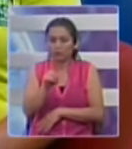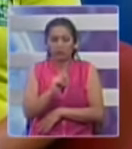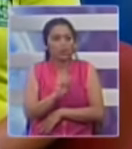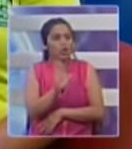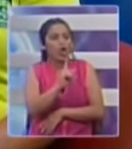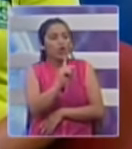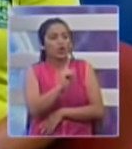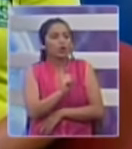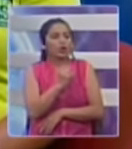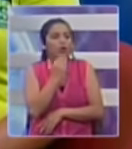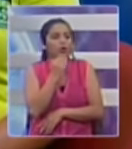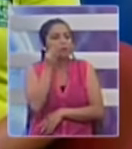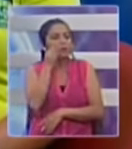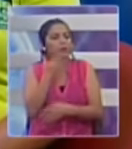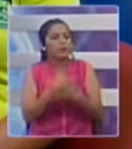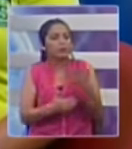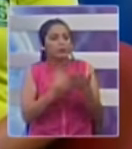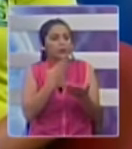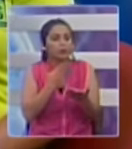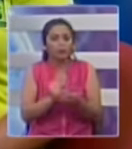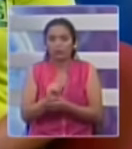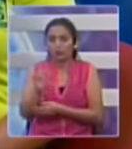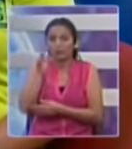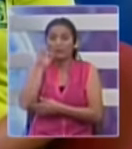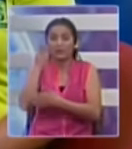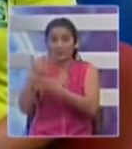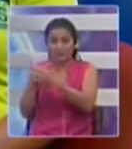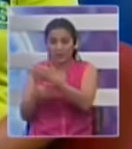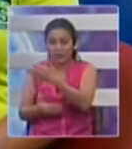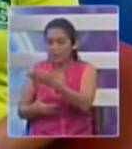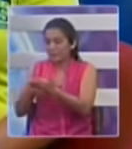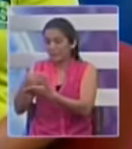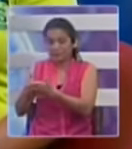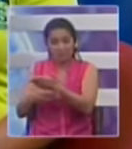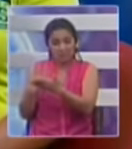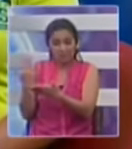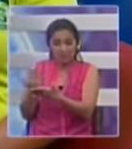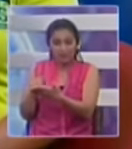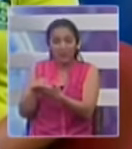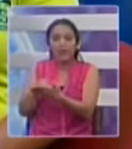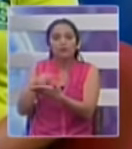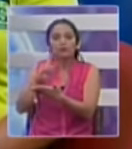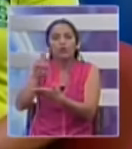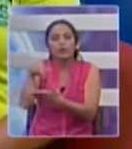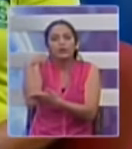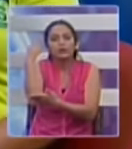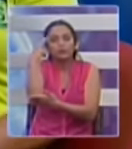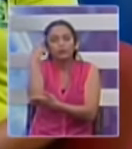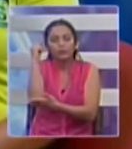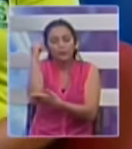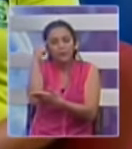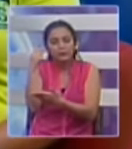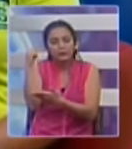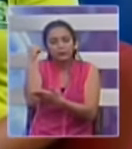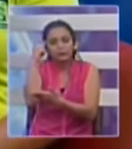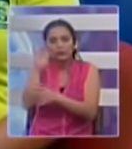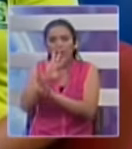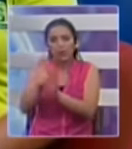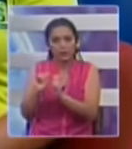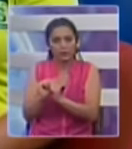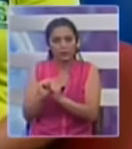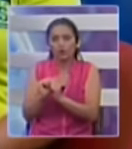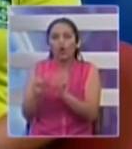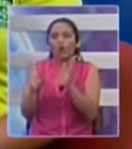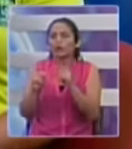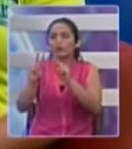gobierno, el examen es un examen de razonamiento. Si el examen fuera académico al 100%, nosotros generaríamos una